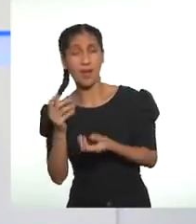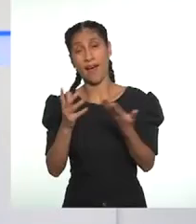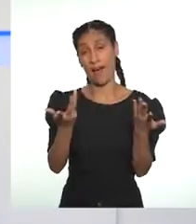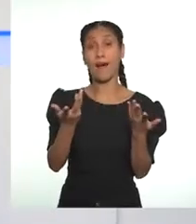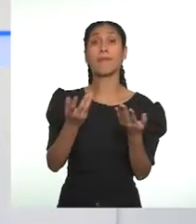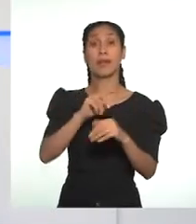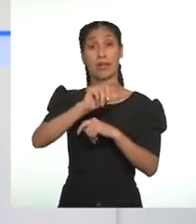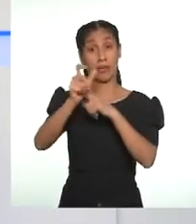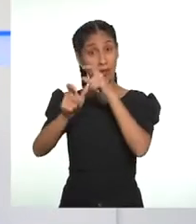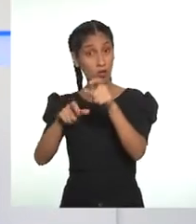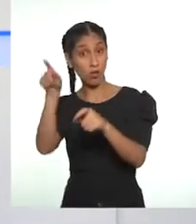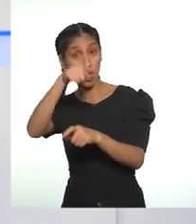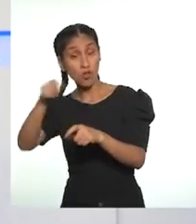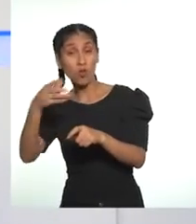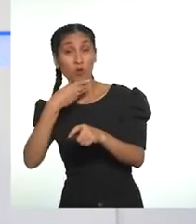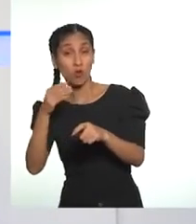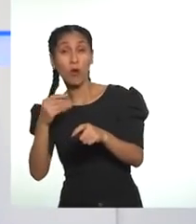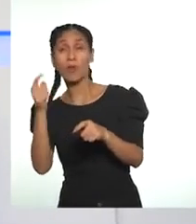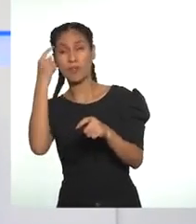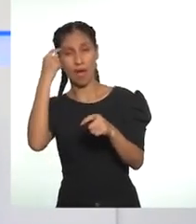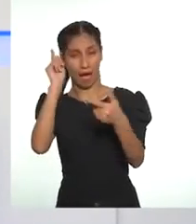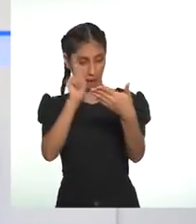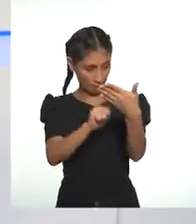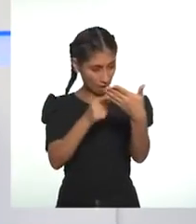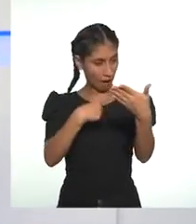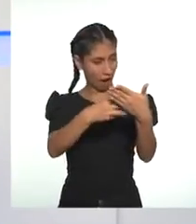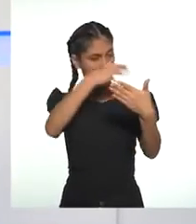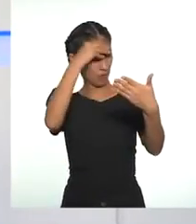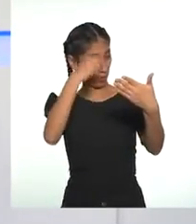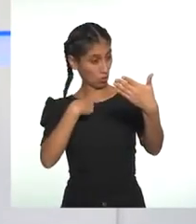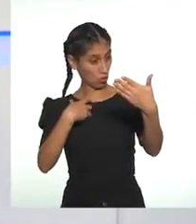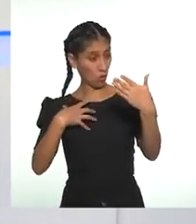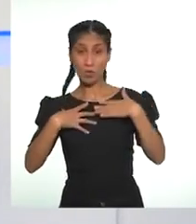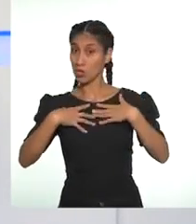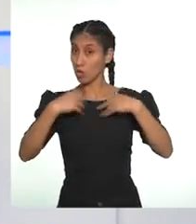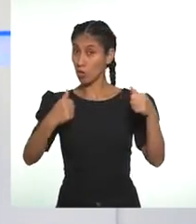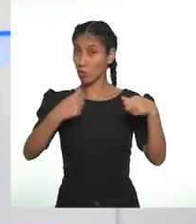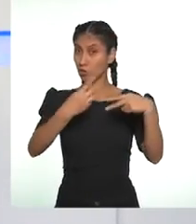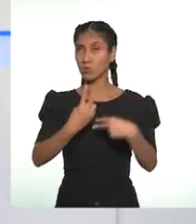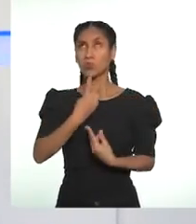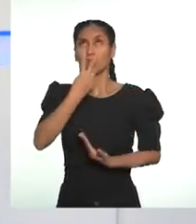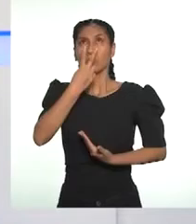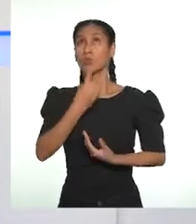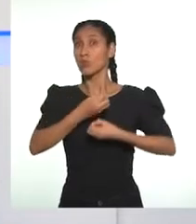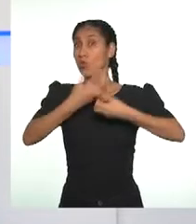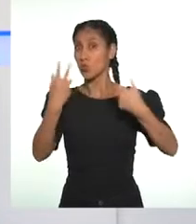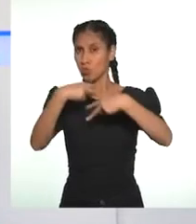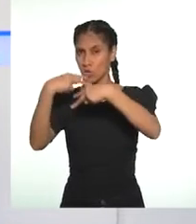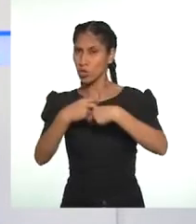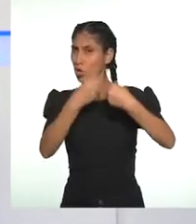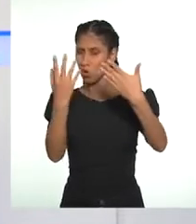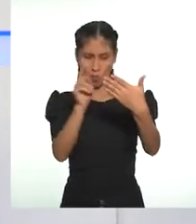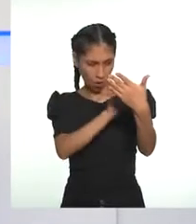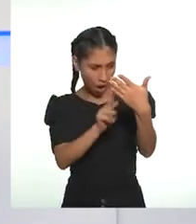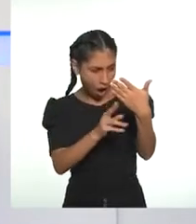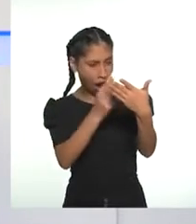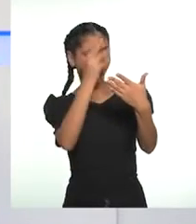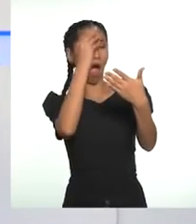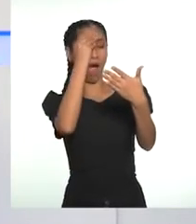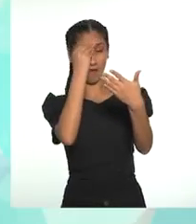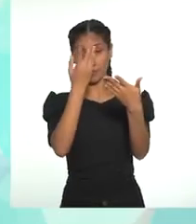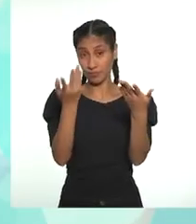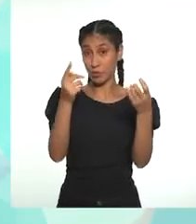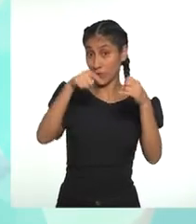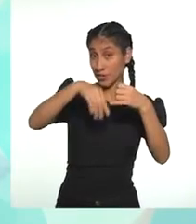Pues que las chicas y chicos tengan diversas herramientas que les permitan cuidar su salud respiratoria y la de sus queridas